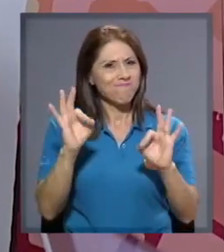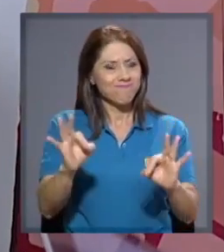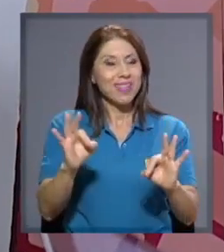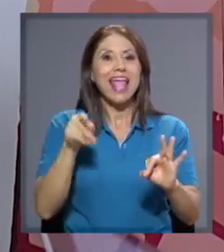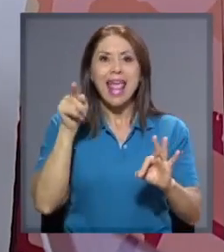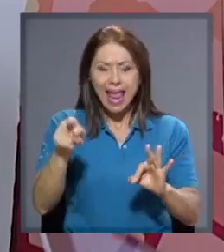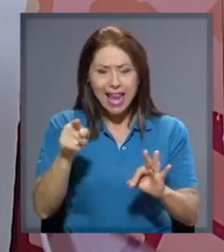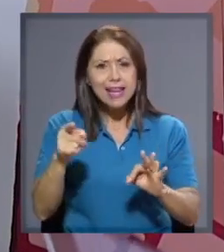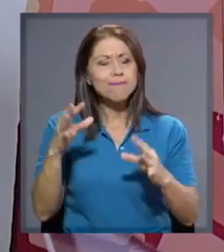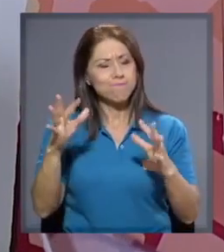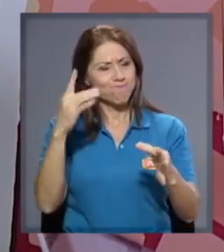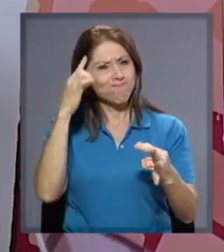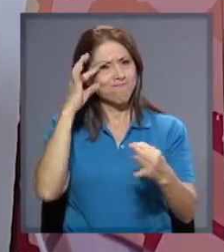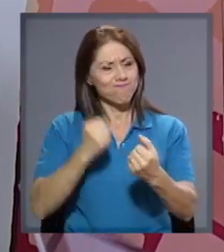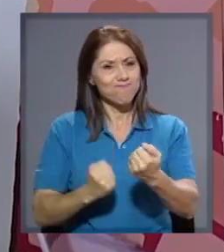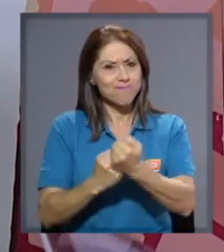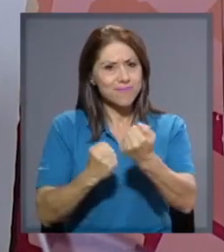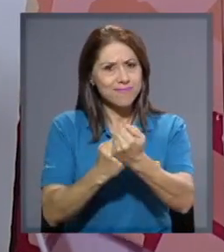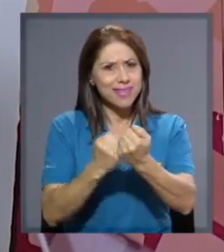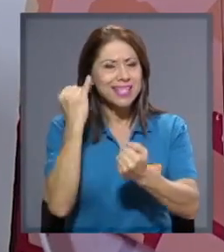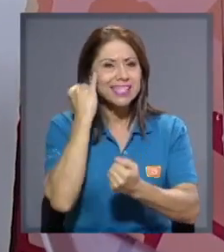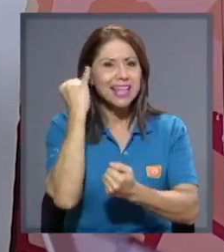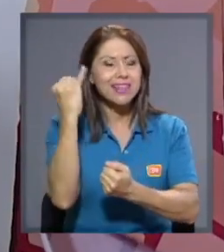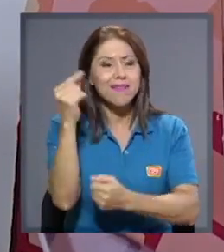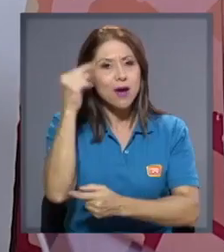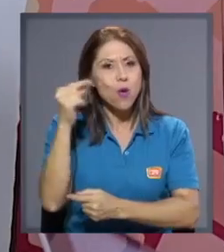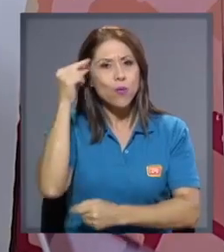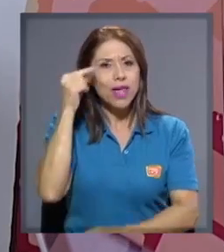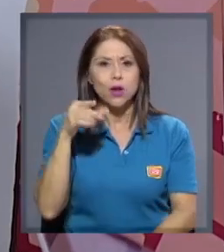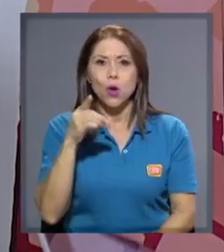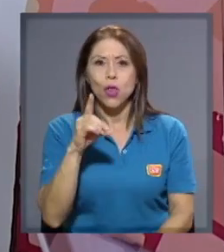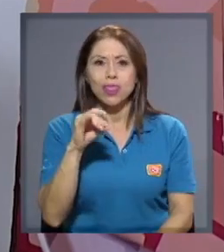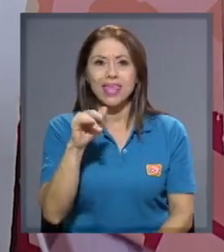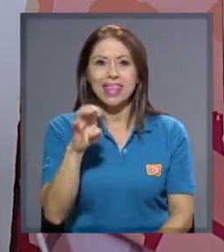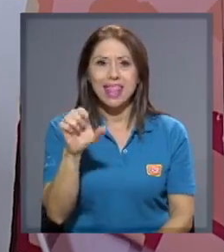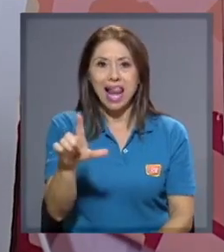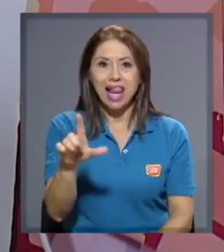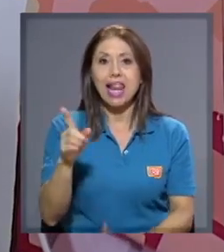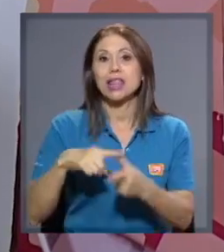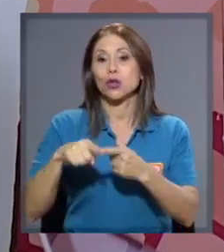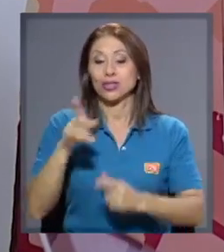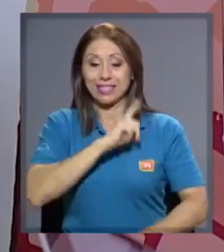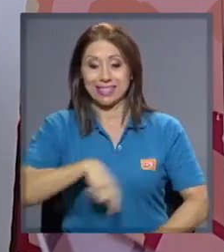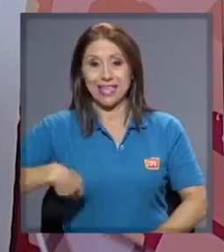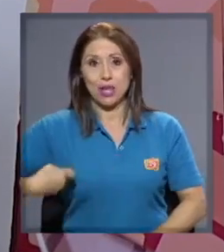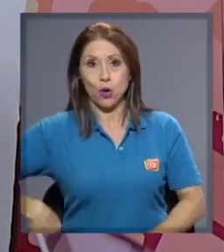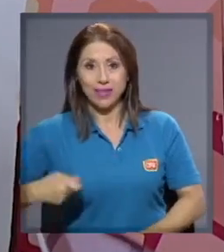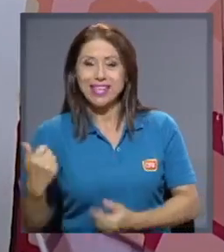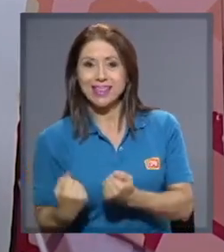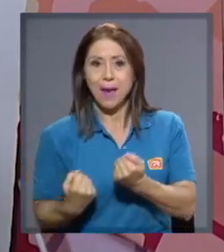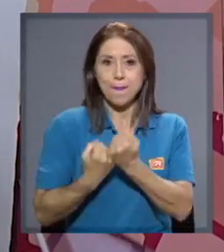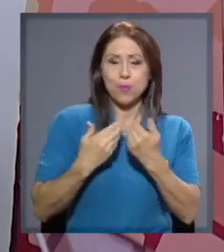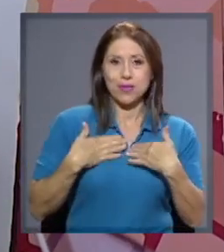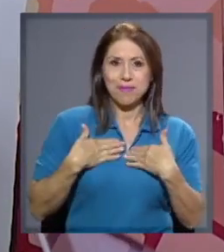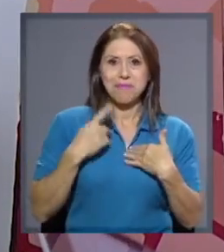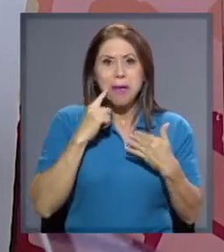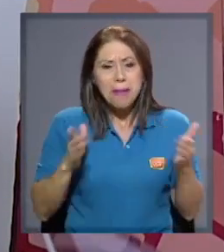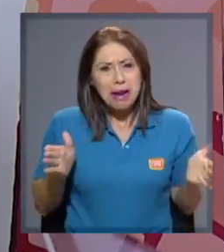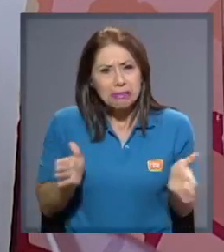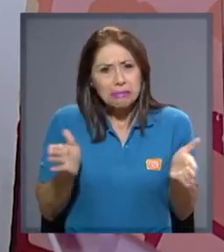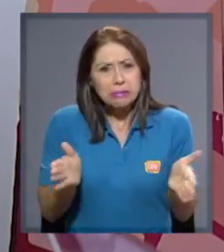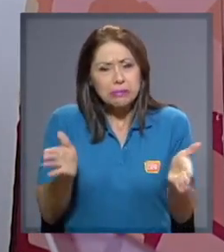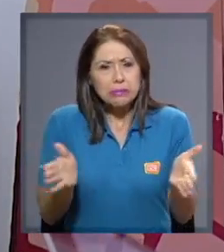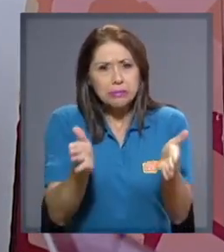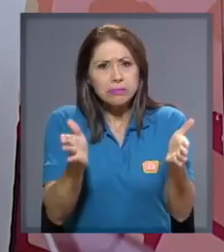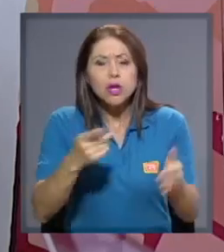matriculado con esta iniciativa de gobierno digital entonces claramente tengo el apoyo del señor presidente para poder empujar porque tenemos claro